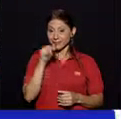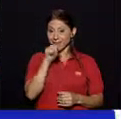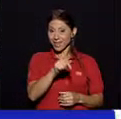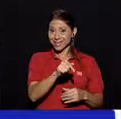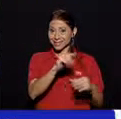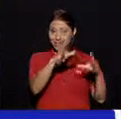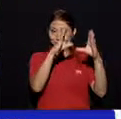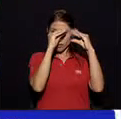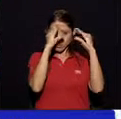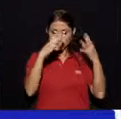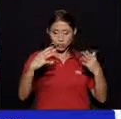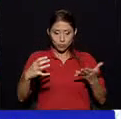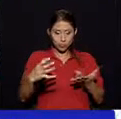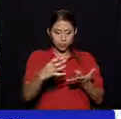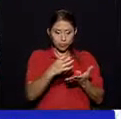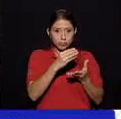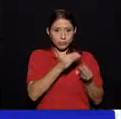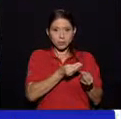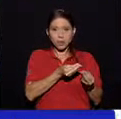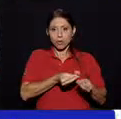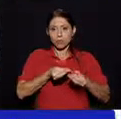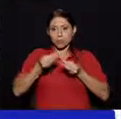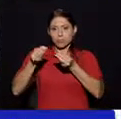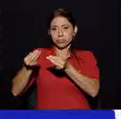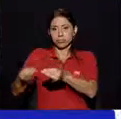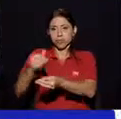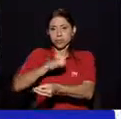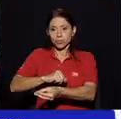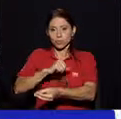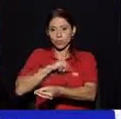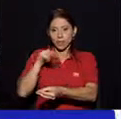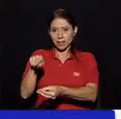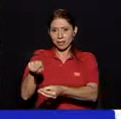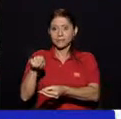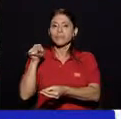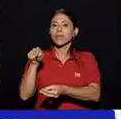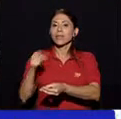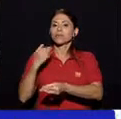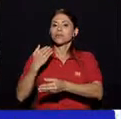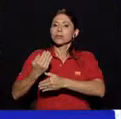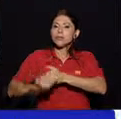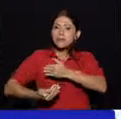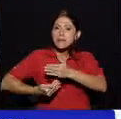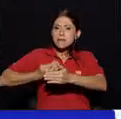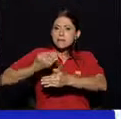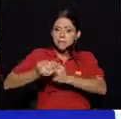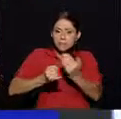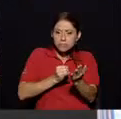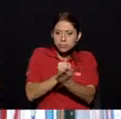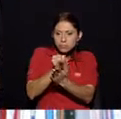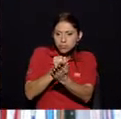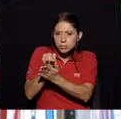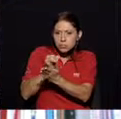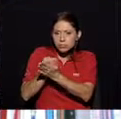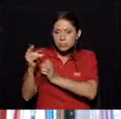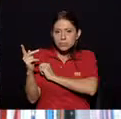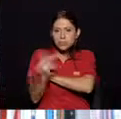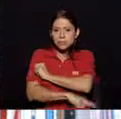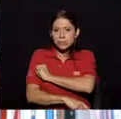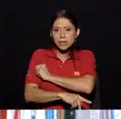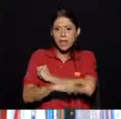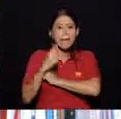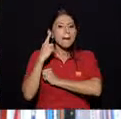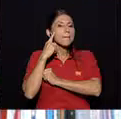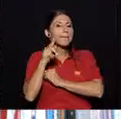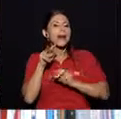leyes indican que todos los funcionarios públicos tienen un deber de denunciar. Entonces, háblese de maestros, háblese